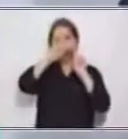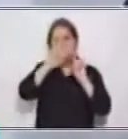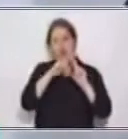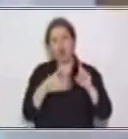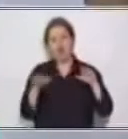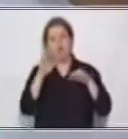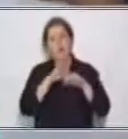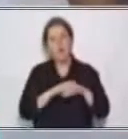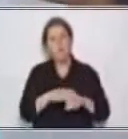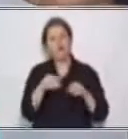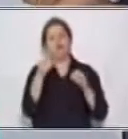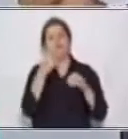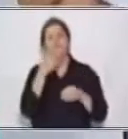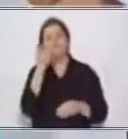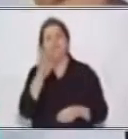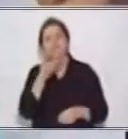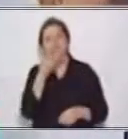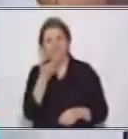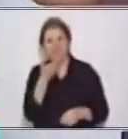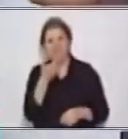fácil. ¿Qué otra forma?